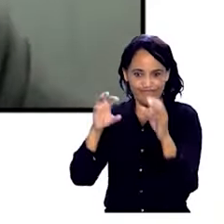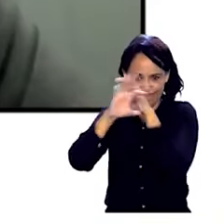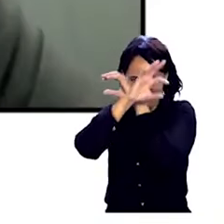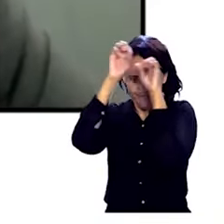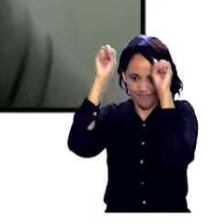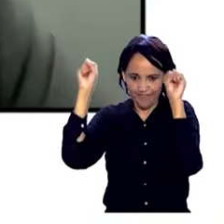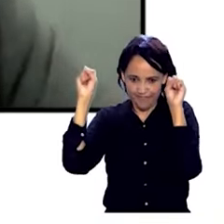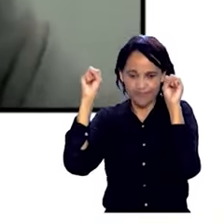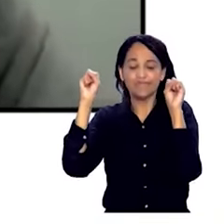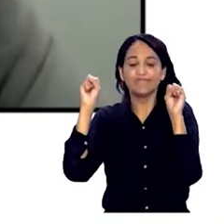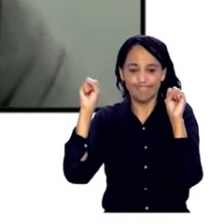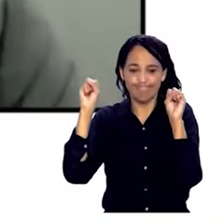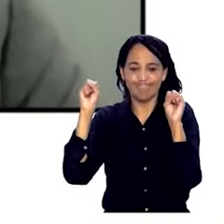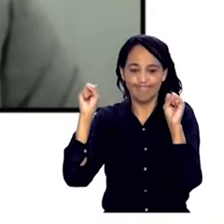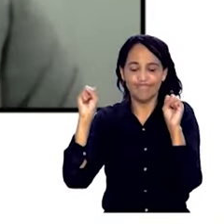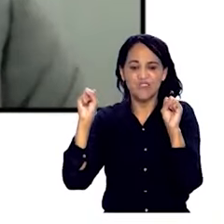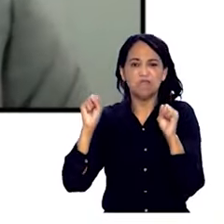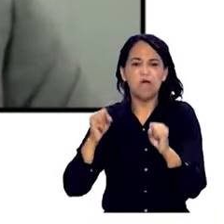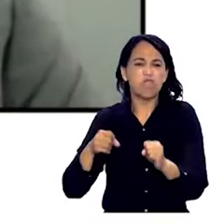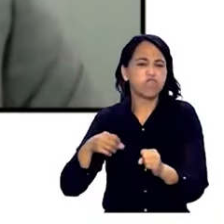problem perc